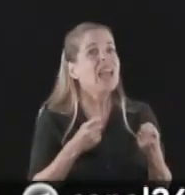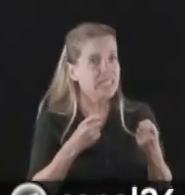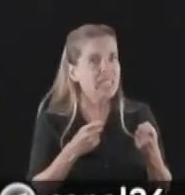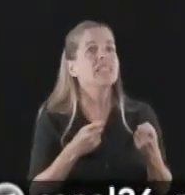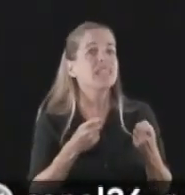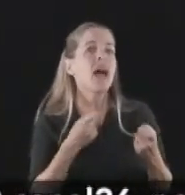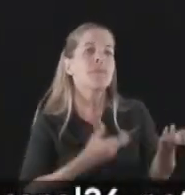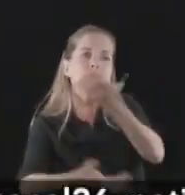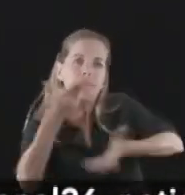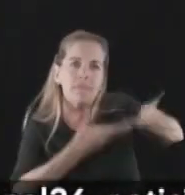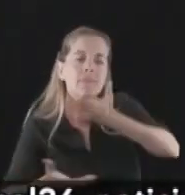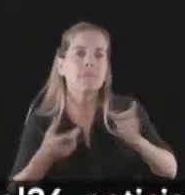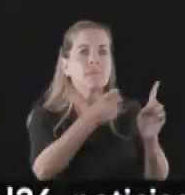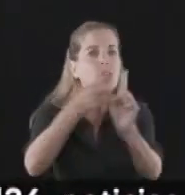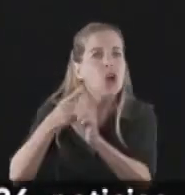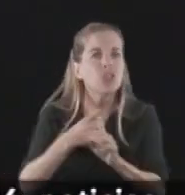a escucharnos,